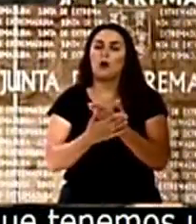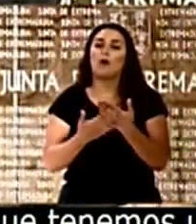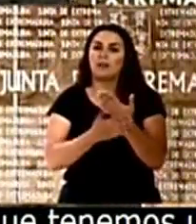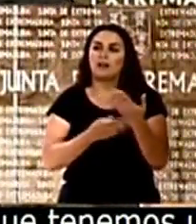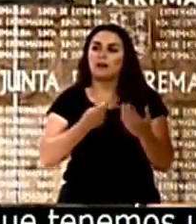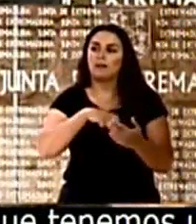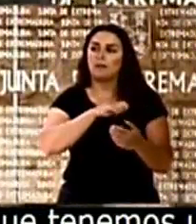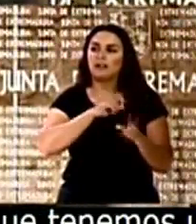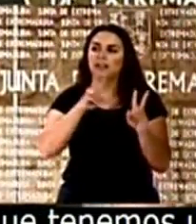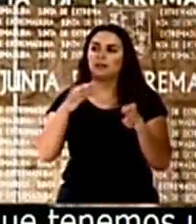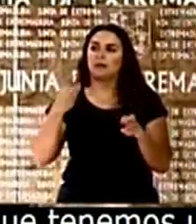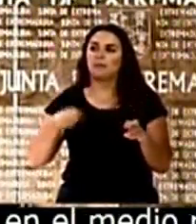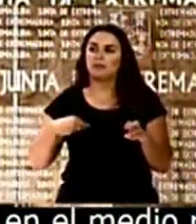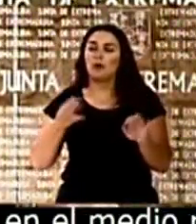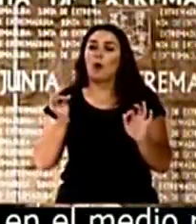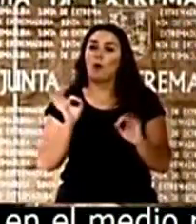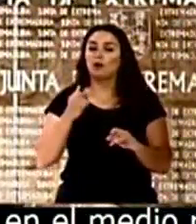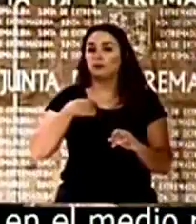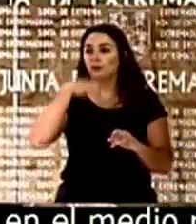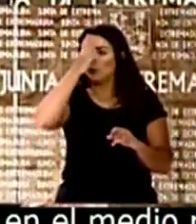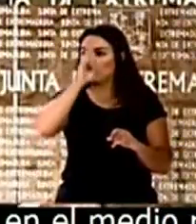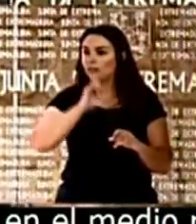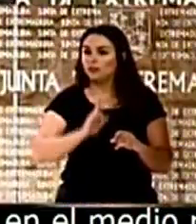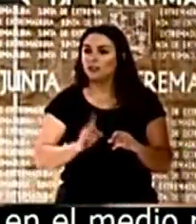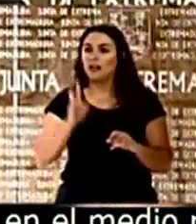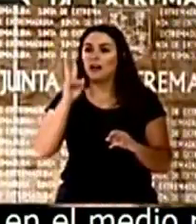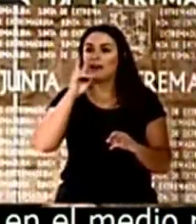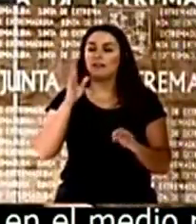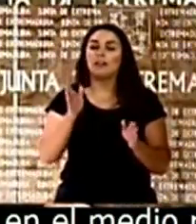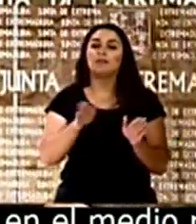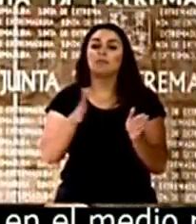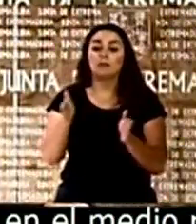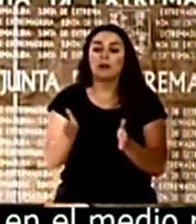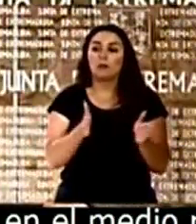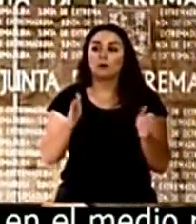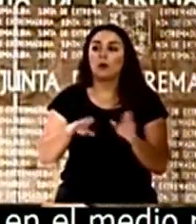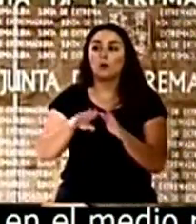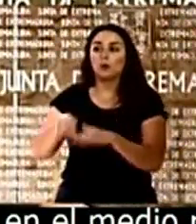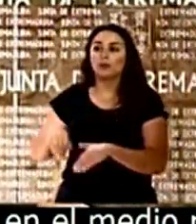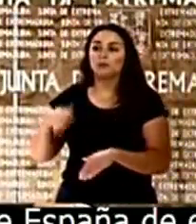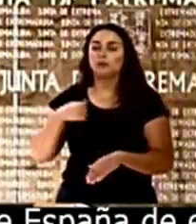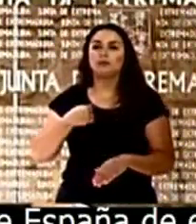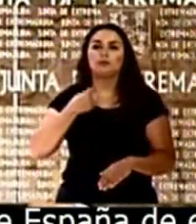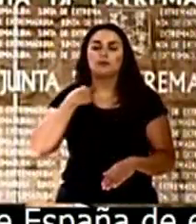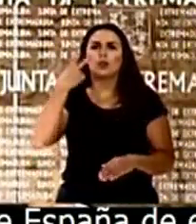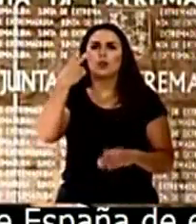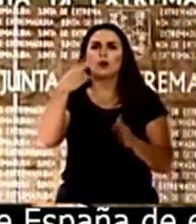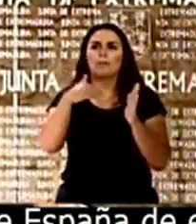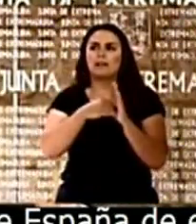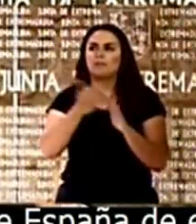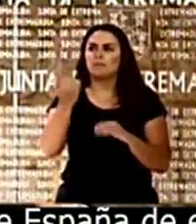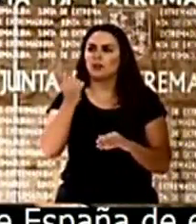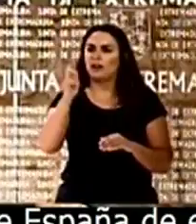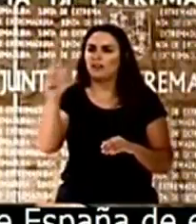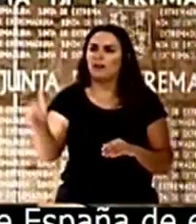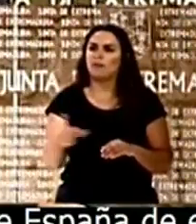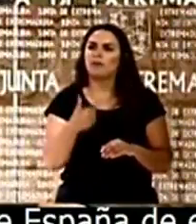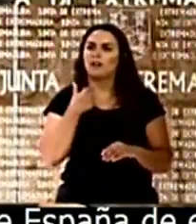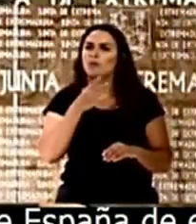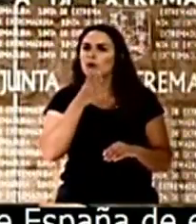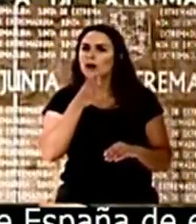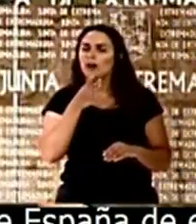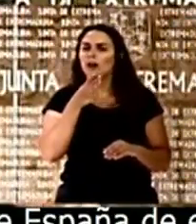esta cuestión, o nada sabemos de por qué en el último periodo operativo hemos perdido 2.000 millones de euros en los